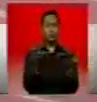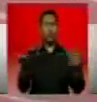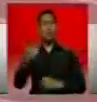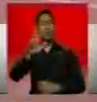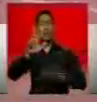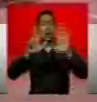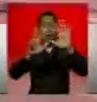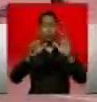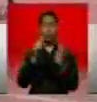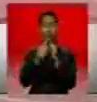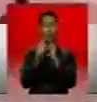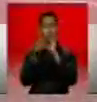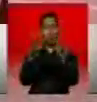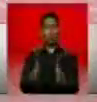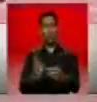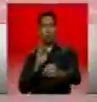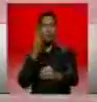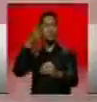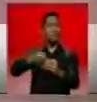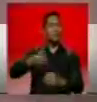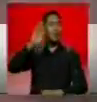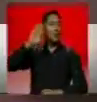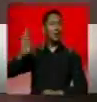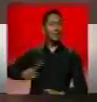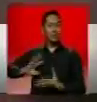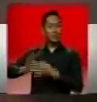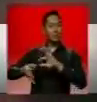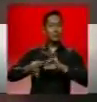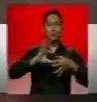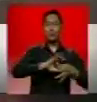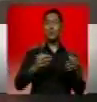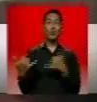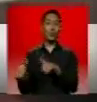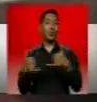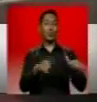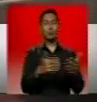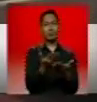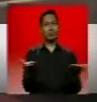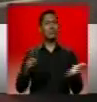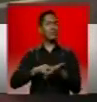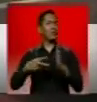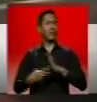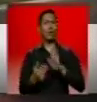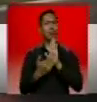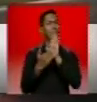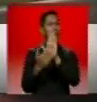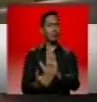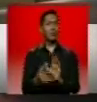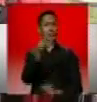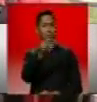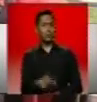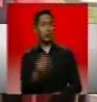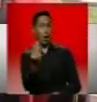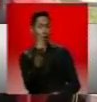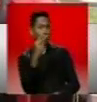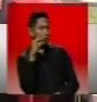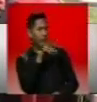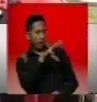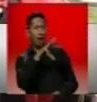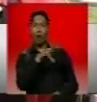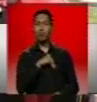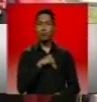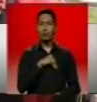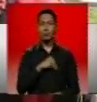deportistas ecuatorianos que participarán en las olimpiadas de río 2016 que constituyen un ejemplo para las nuevas generaciones nosotros somos testigos